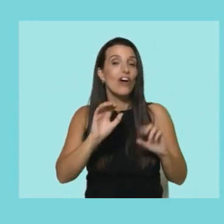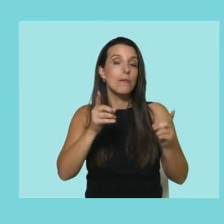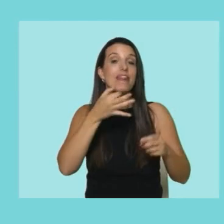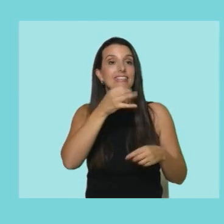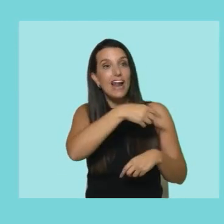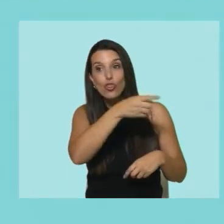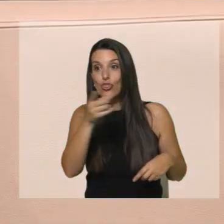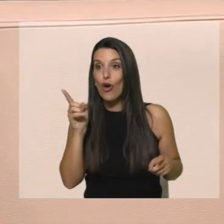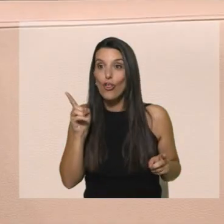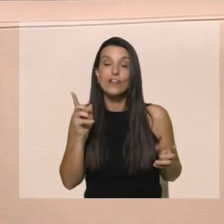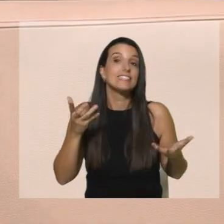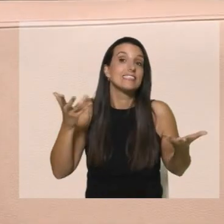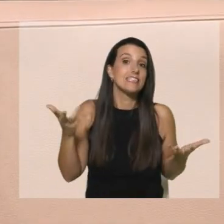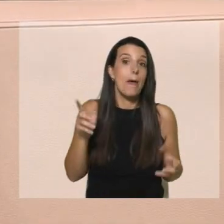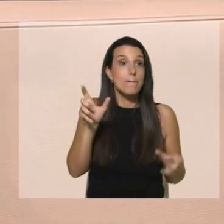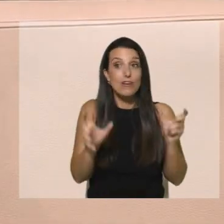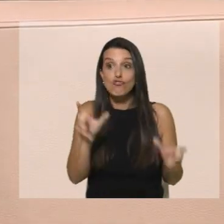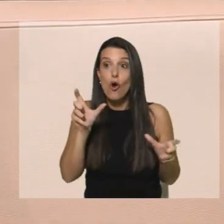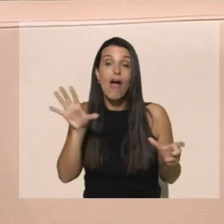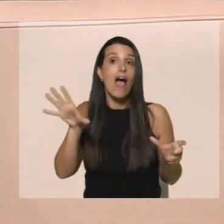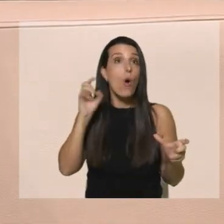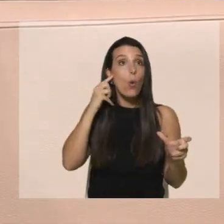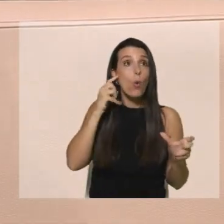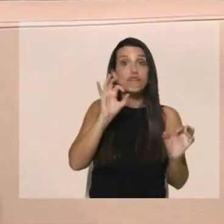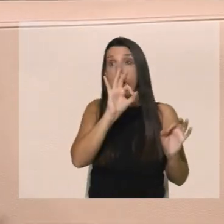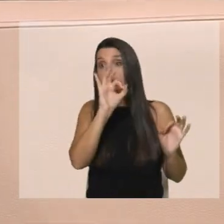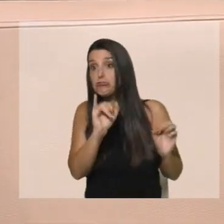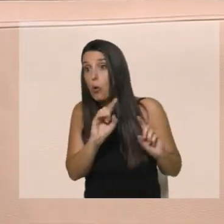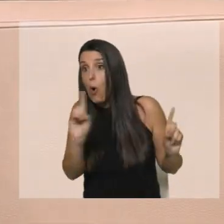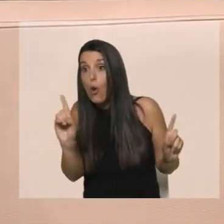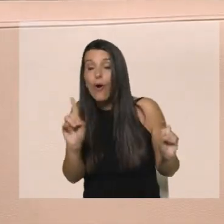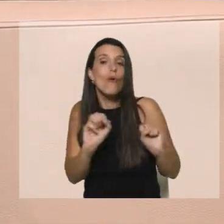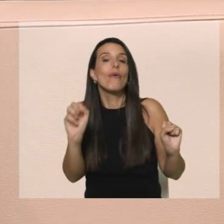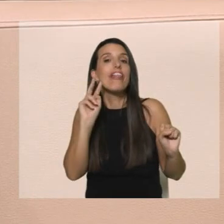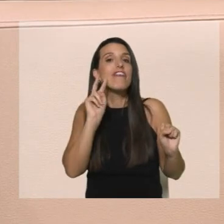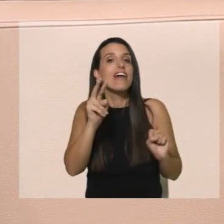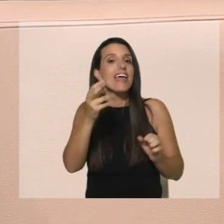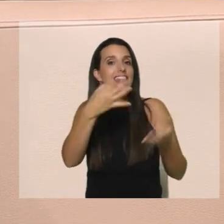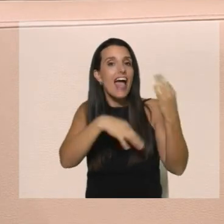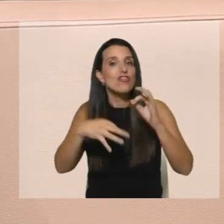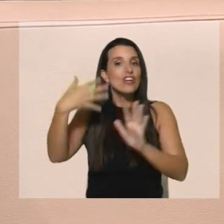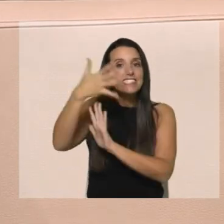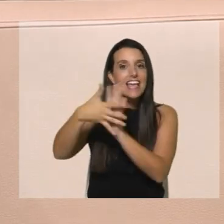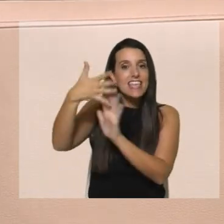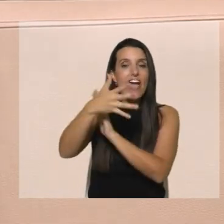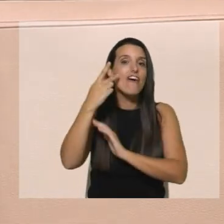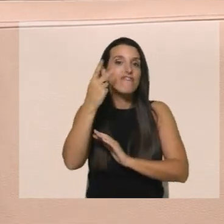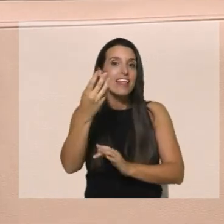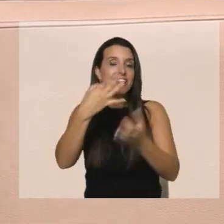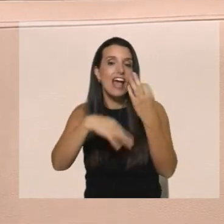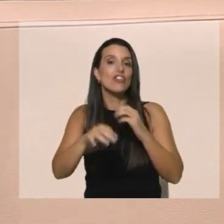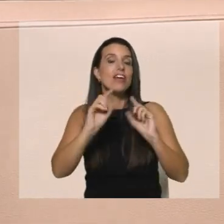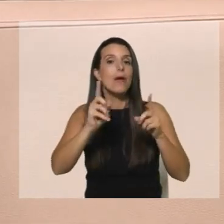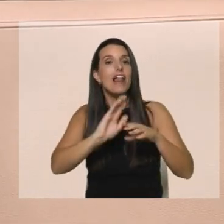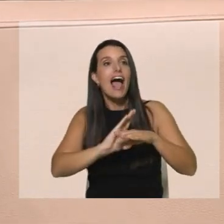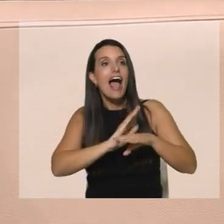a todos que, si son personas que escuchan y que no, tienen la posibilidad de con el lenguaje de señas mirar la obra, y aquellos que quieran